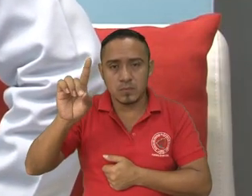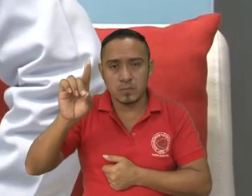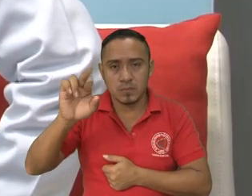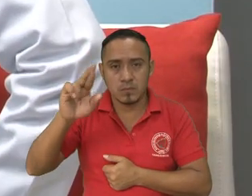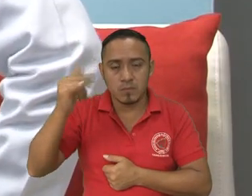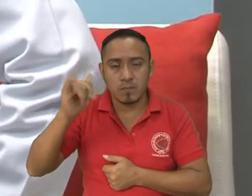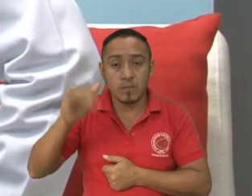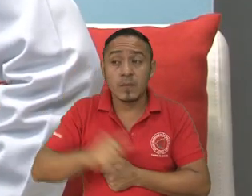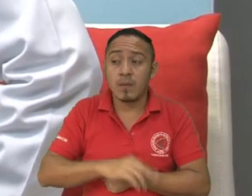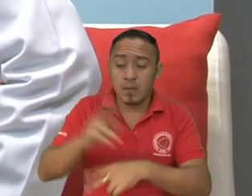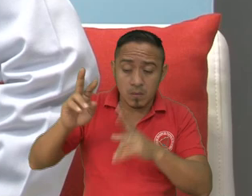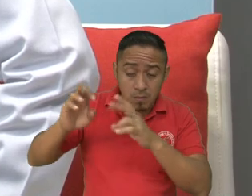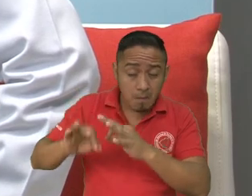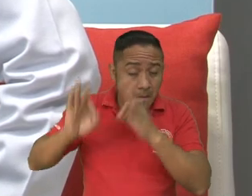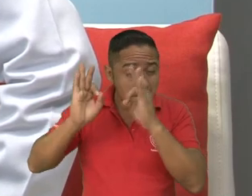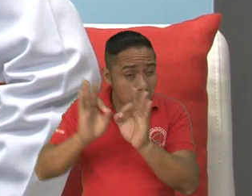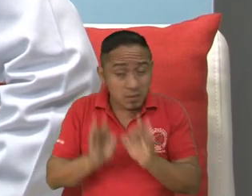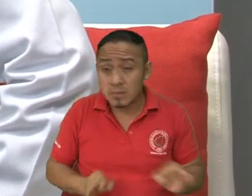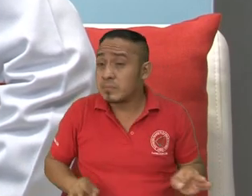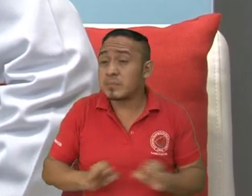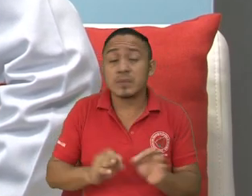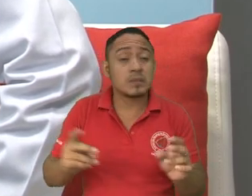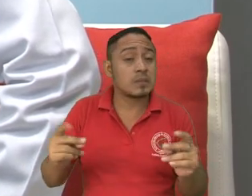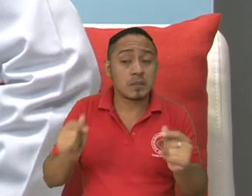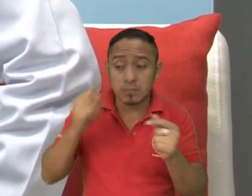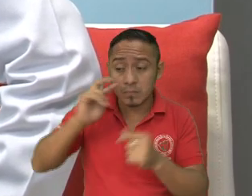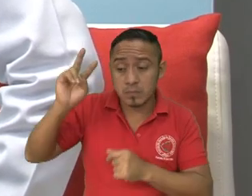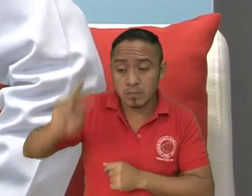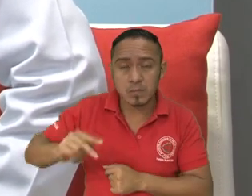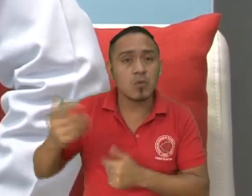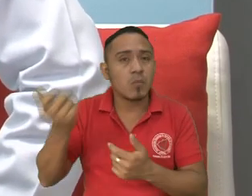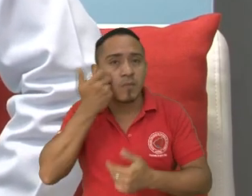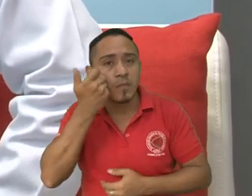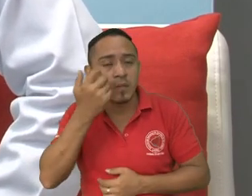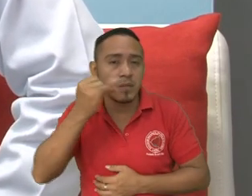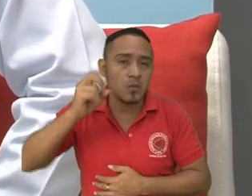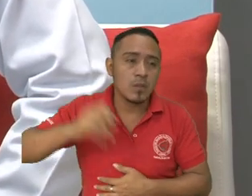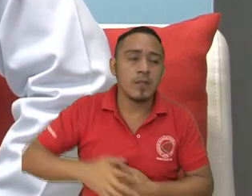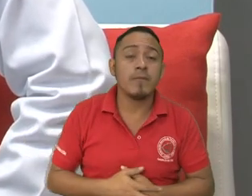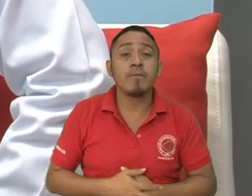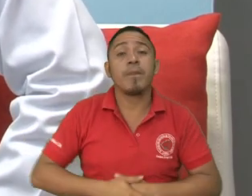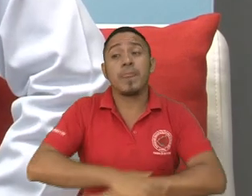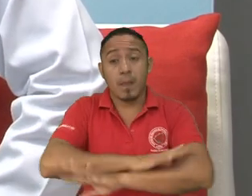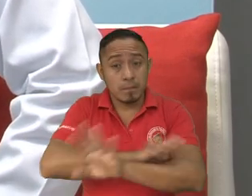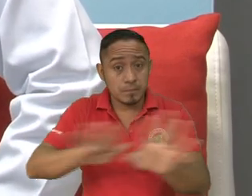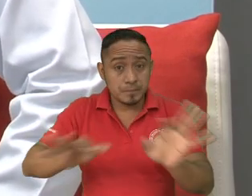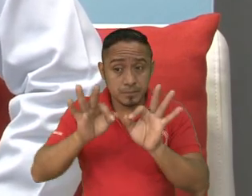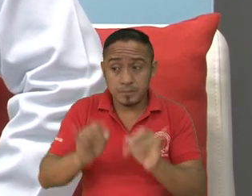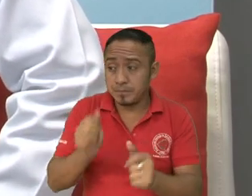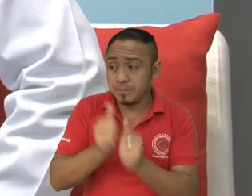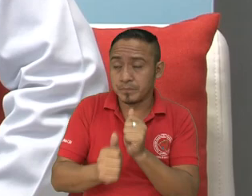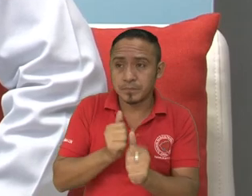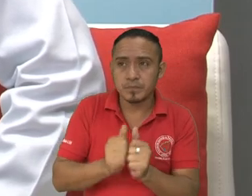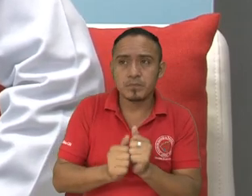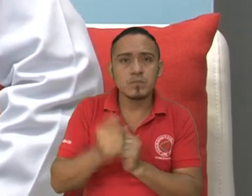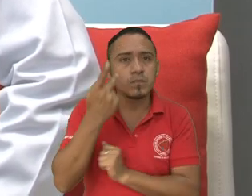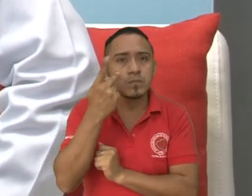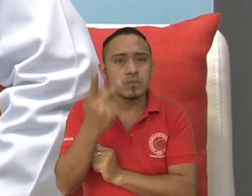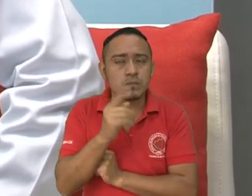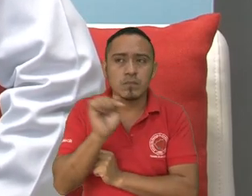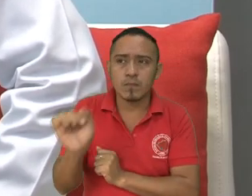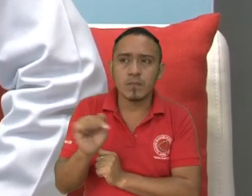angular para la detección de patologías cardíacas. Cuando ya tenemos identificada la afectación, vemos que